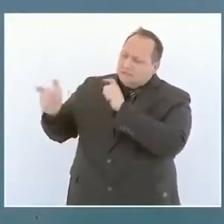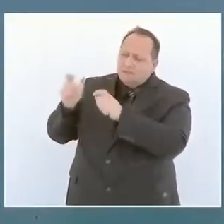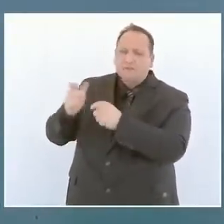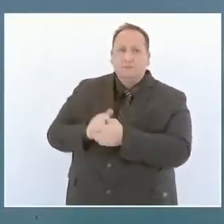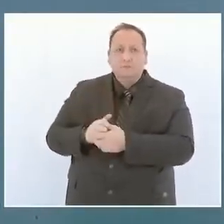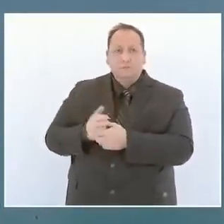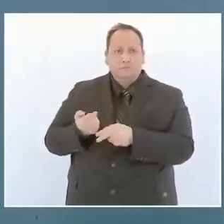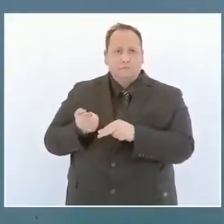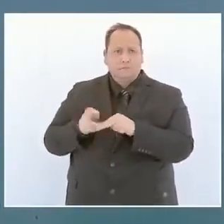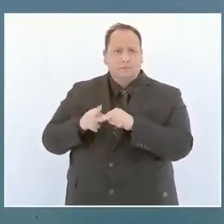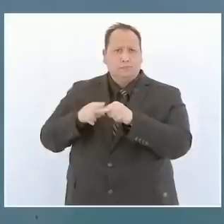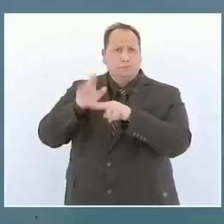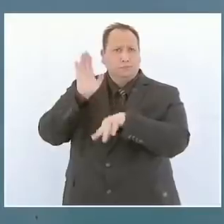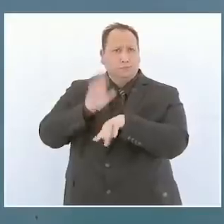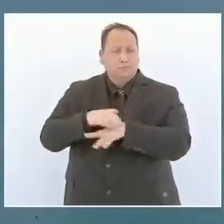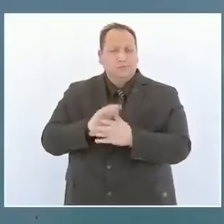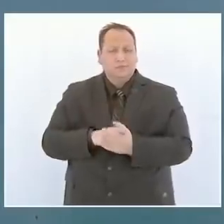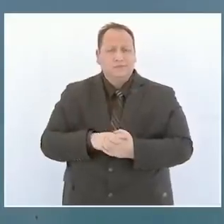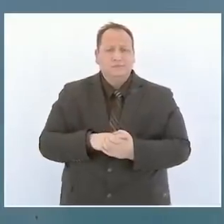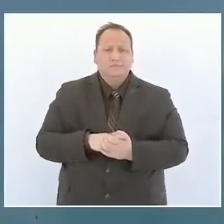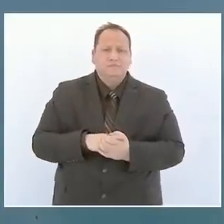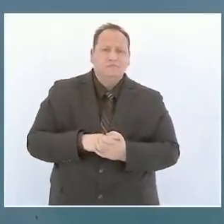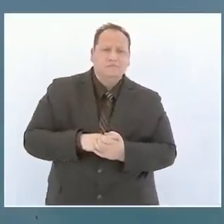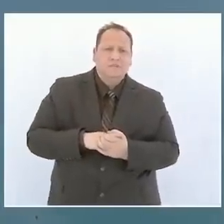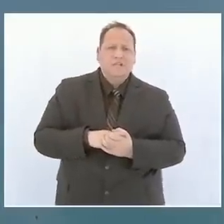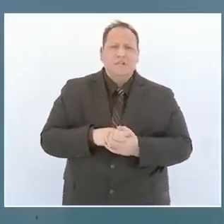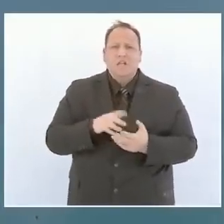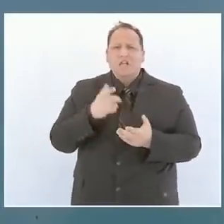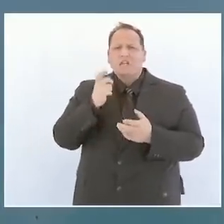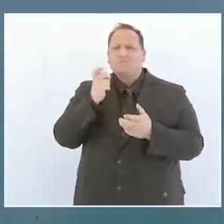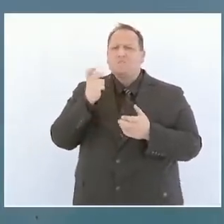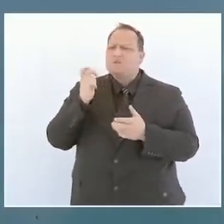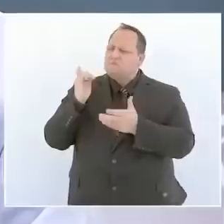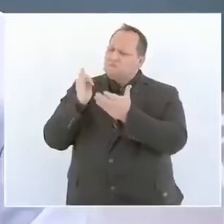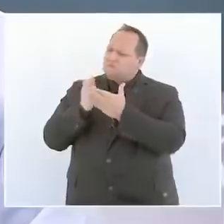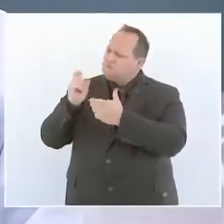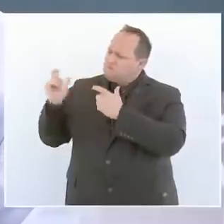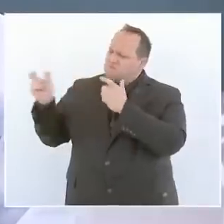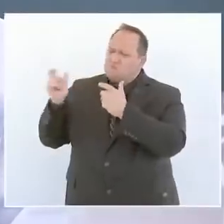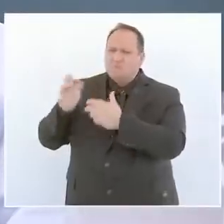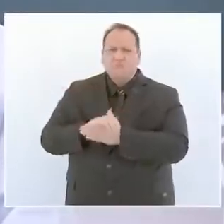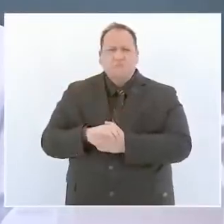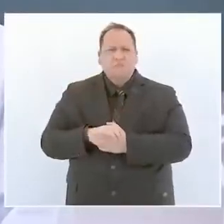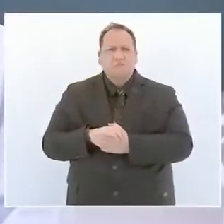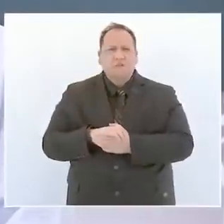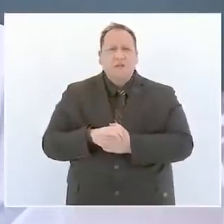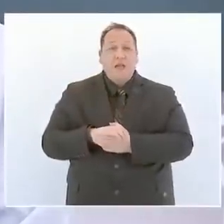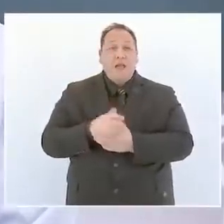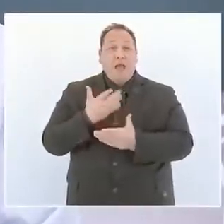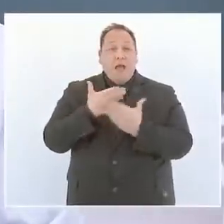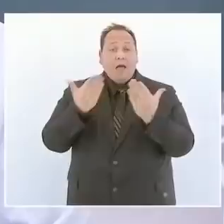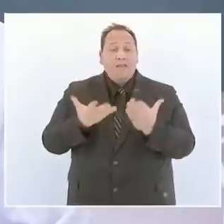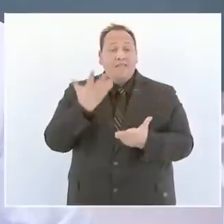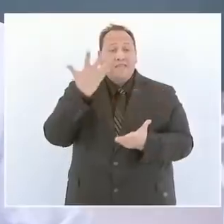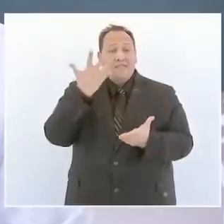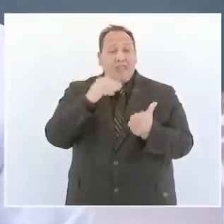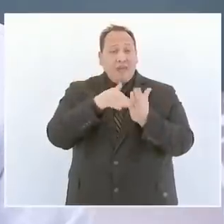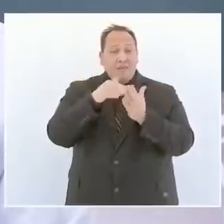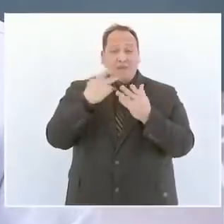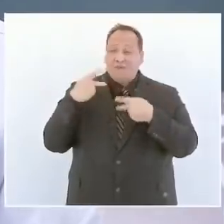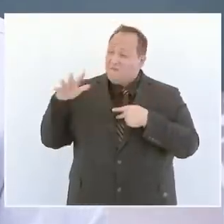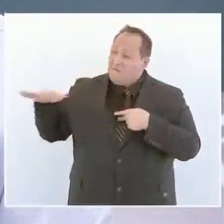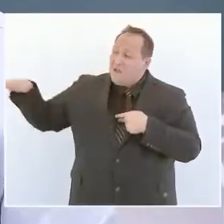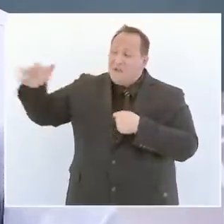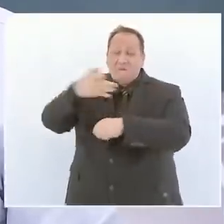ha crecido la cantidad de remesas. Y eso llega a 10 millones de